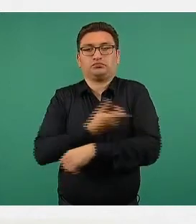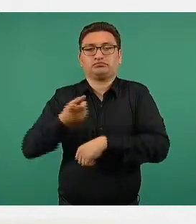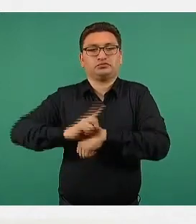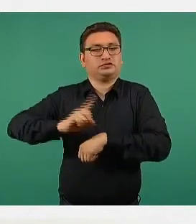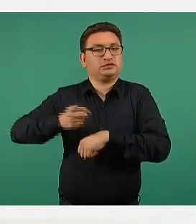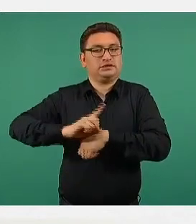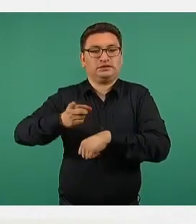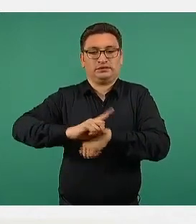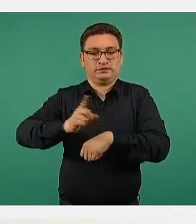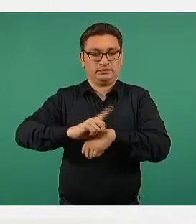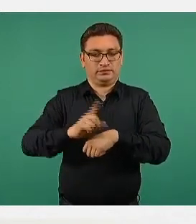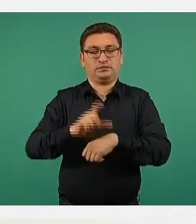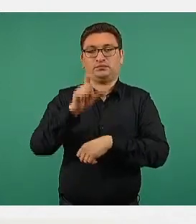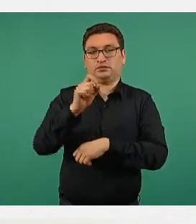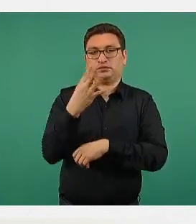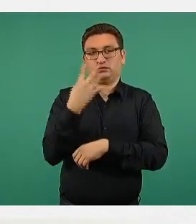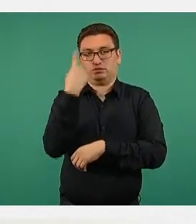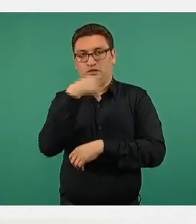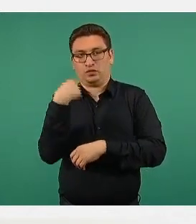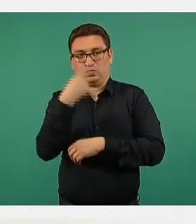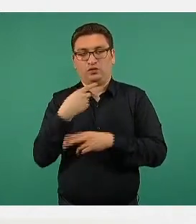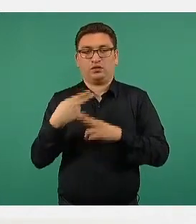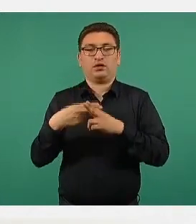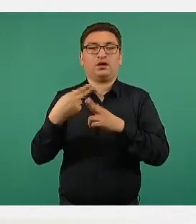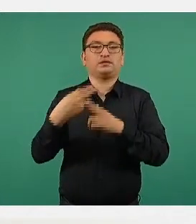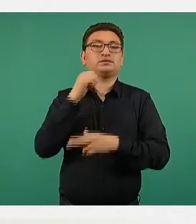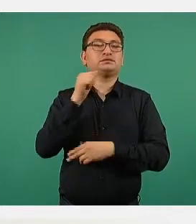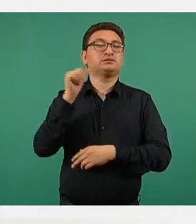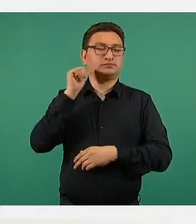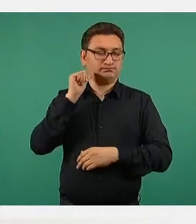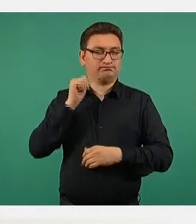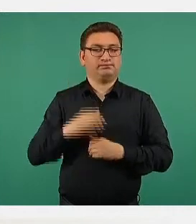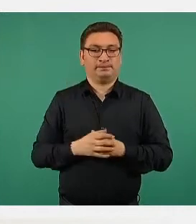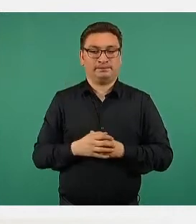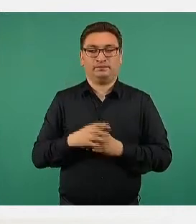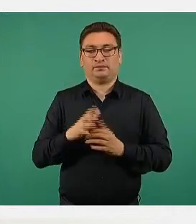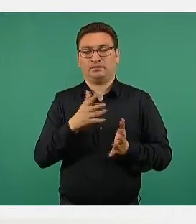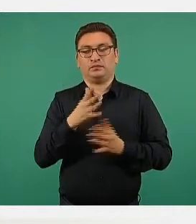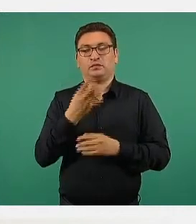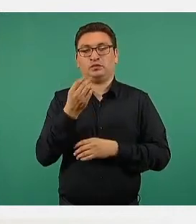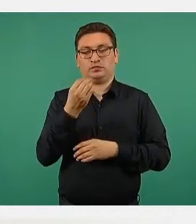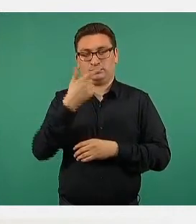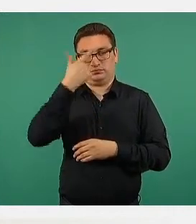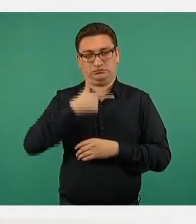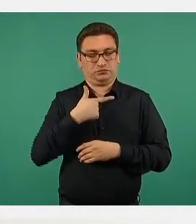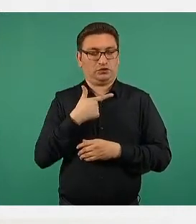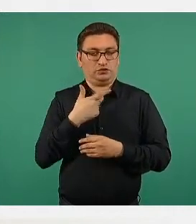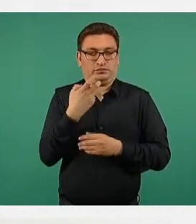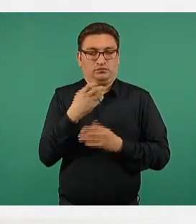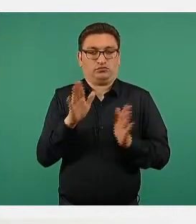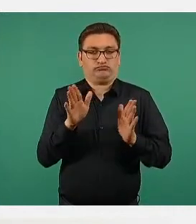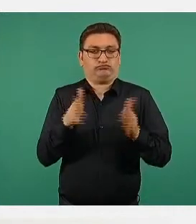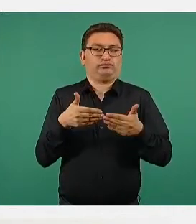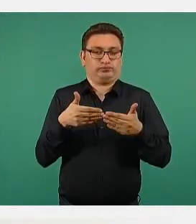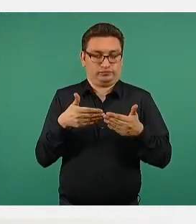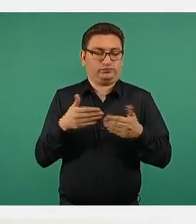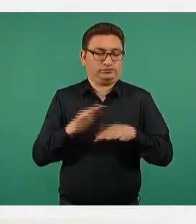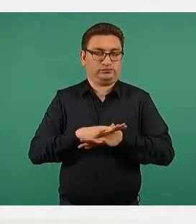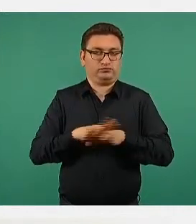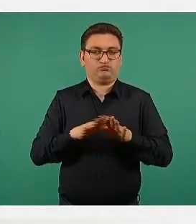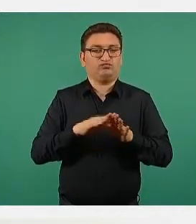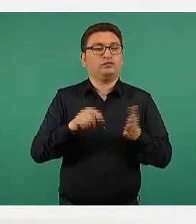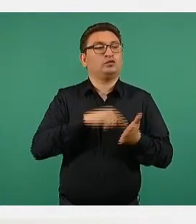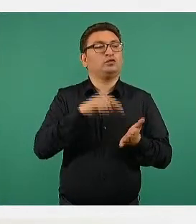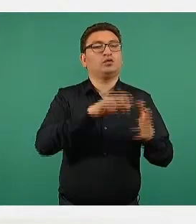aplicaron en un corte de 24 horas hasta el día de ayer a las 9 de la noche, que es cuando se cierran la gran mayoría de